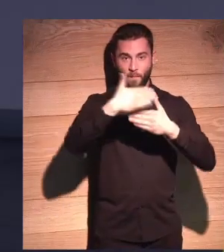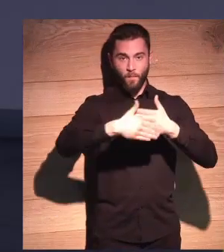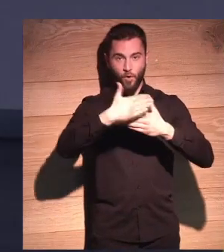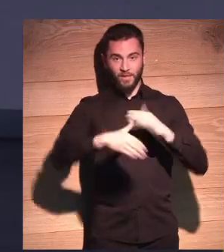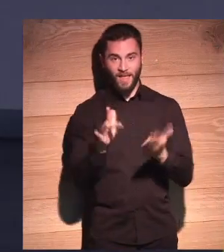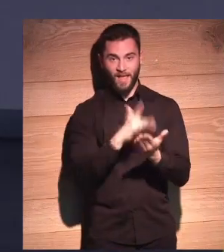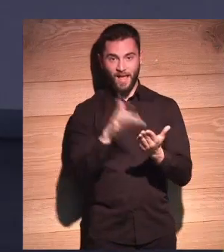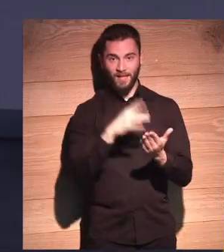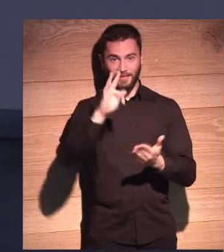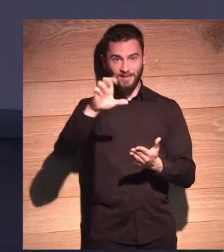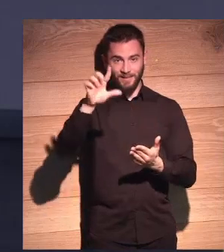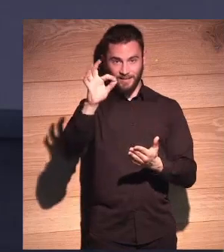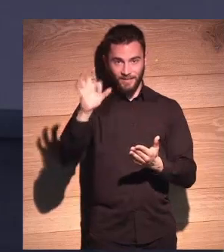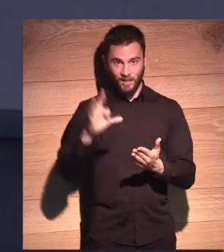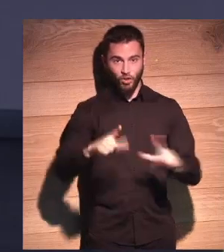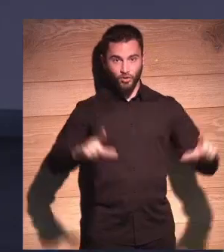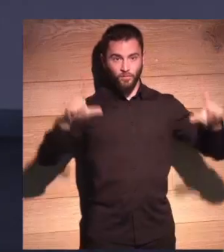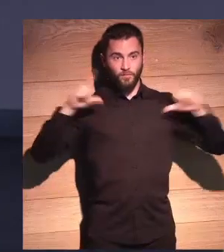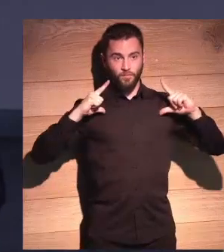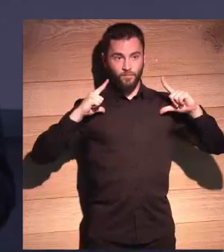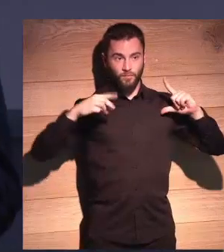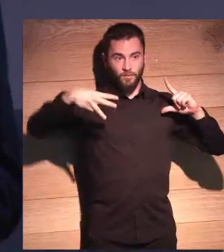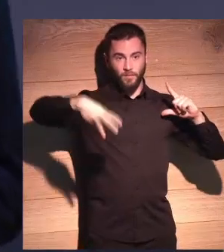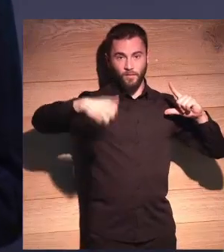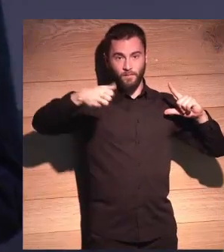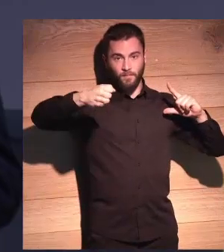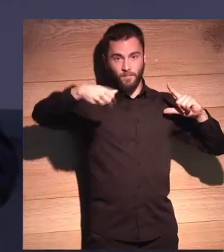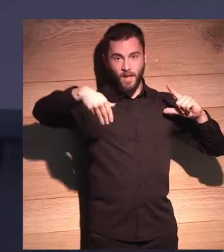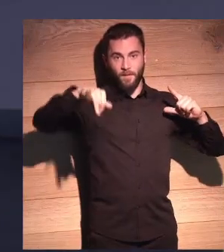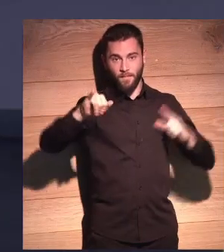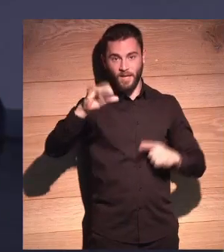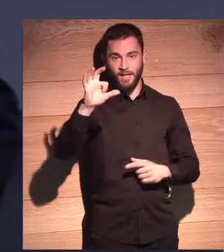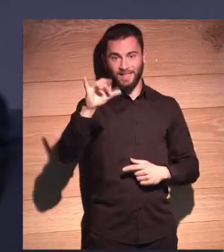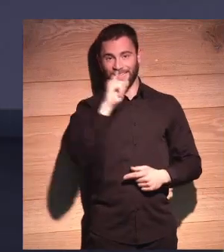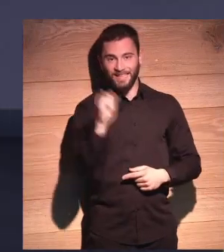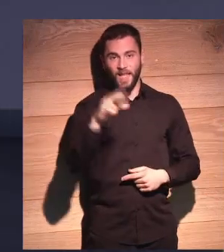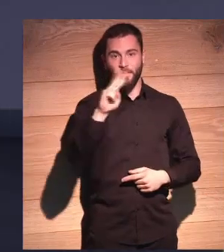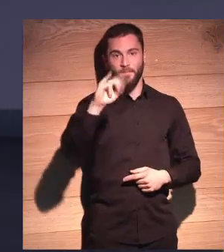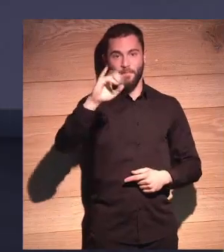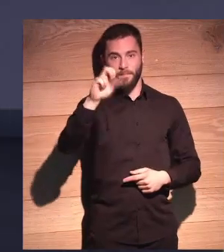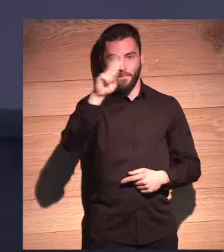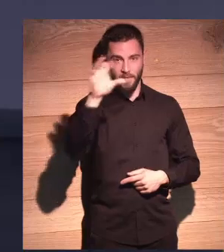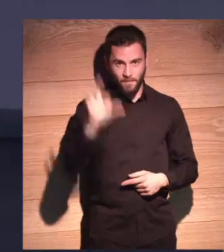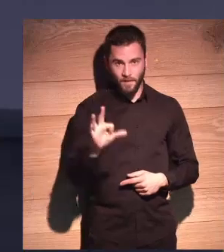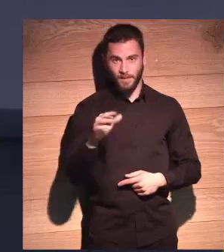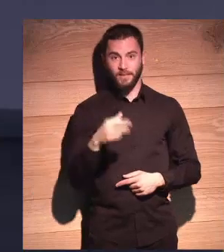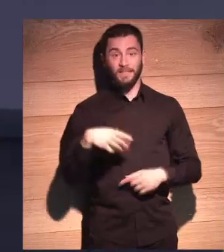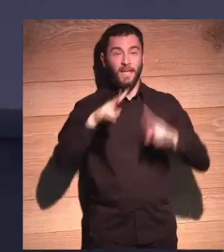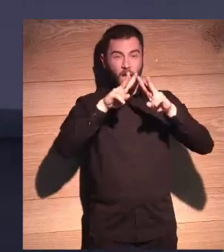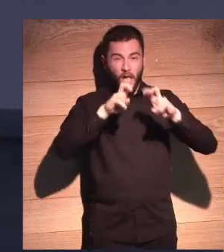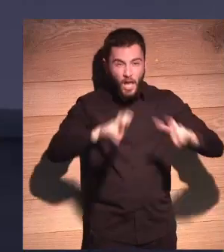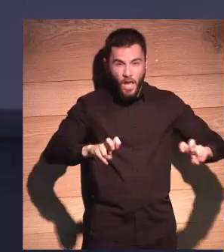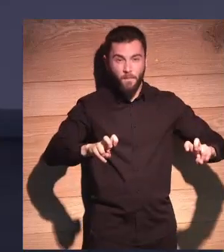está protagonizada por Mavi Sánchez Vives, una de las principales